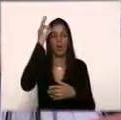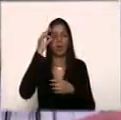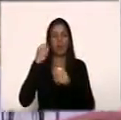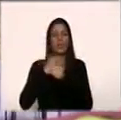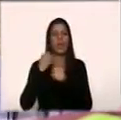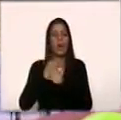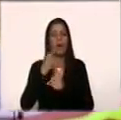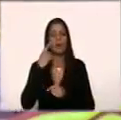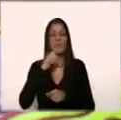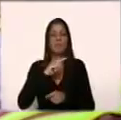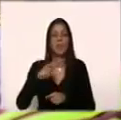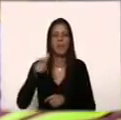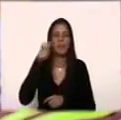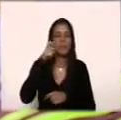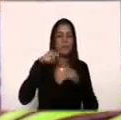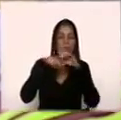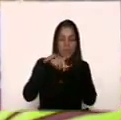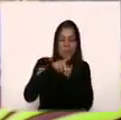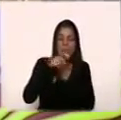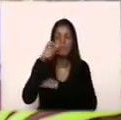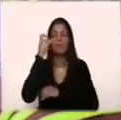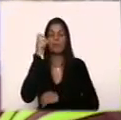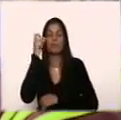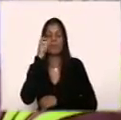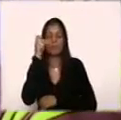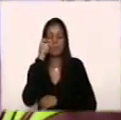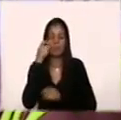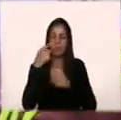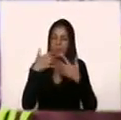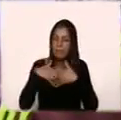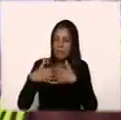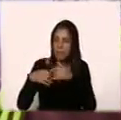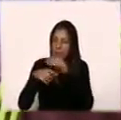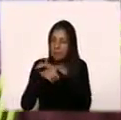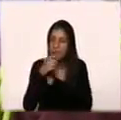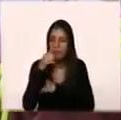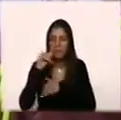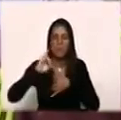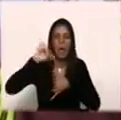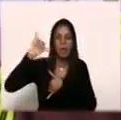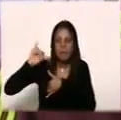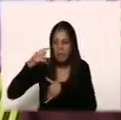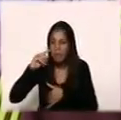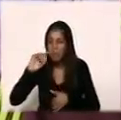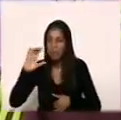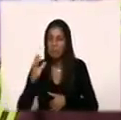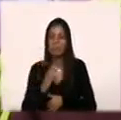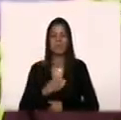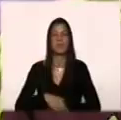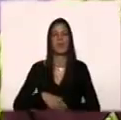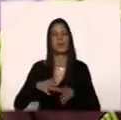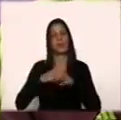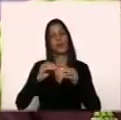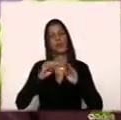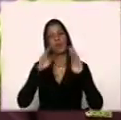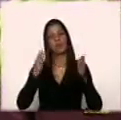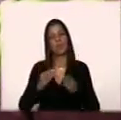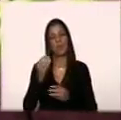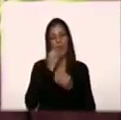los sabotajes que puede haber en la producción. En consecuencia, es fundamental esa alianza con los CLAP y con todo el movimiento